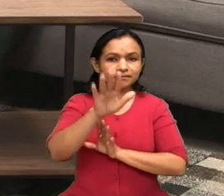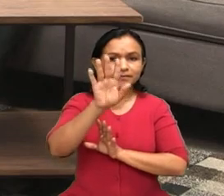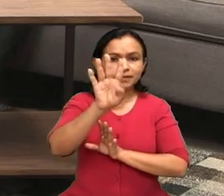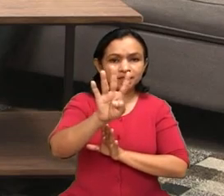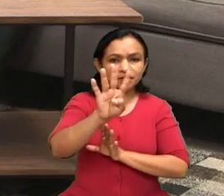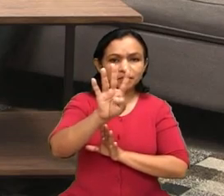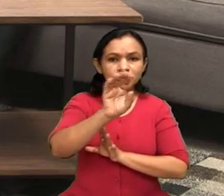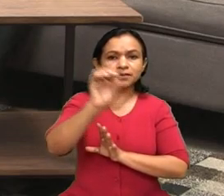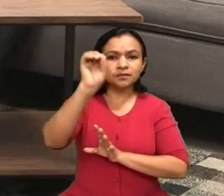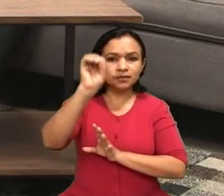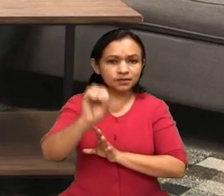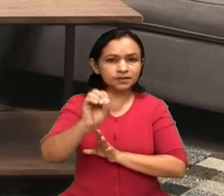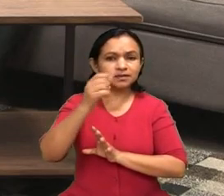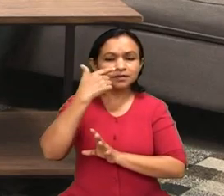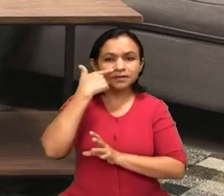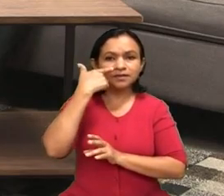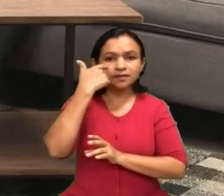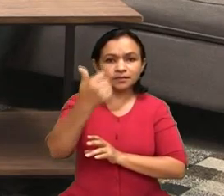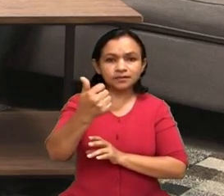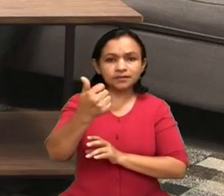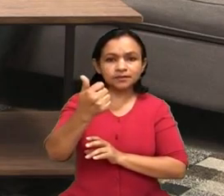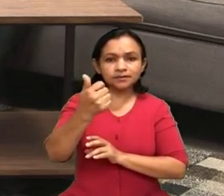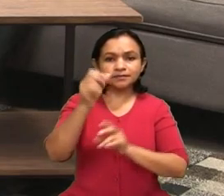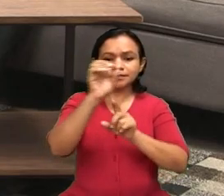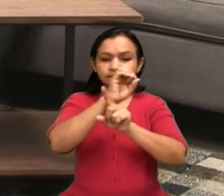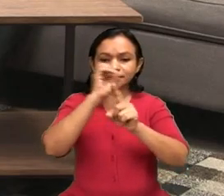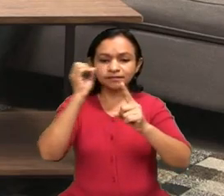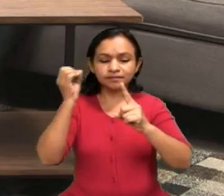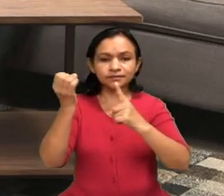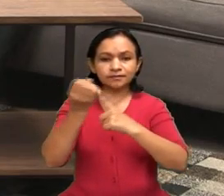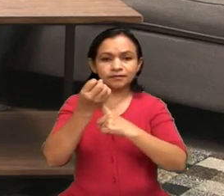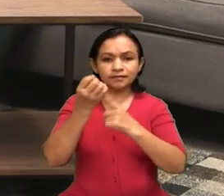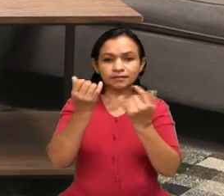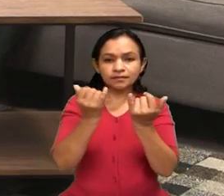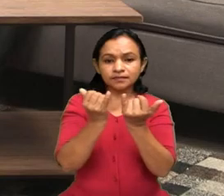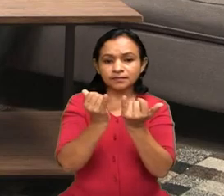4%, reconocido por organismos internacionales